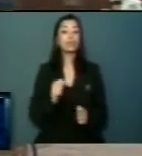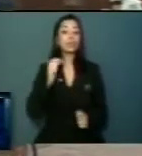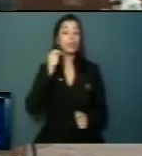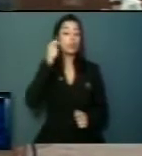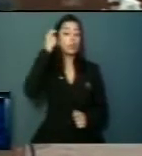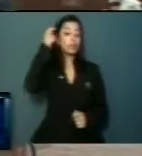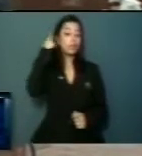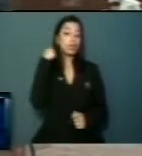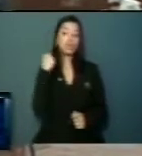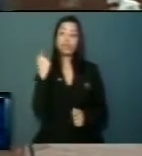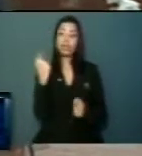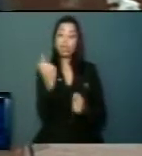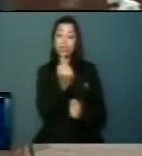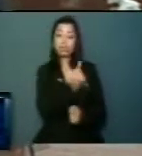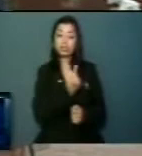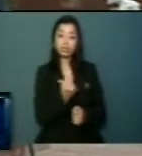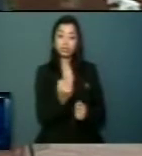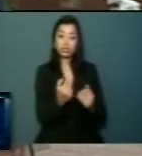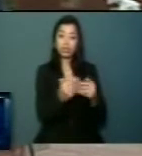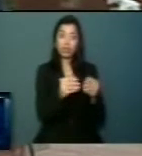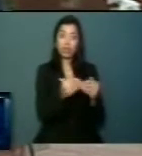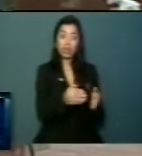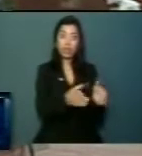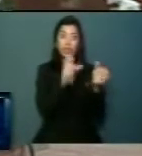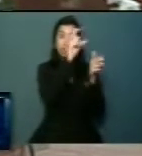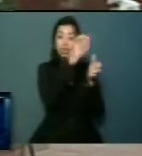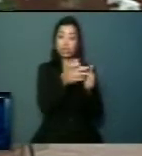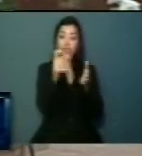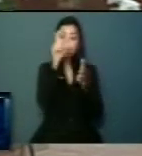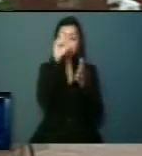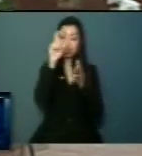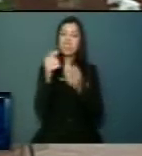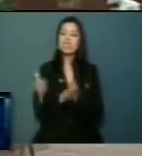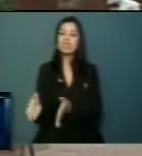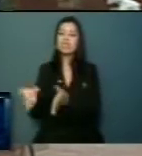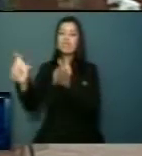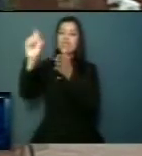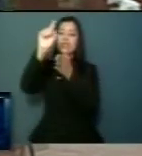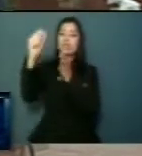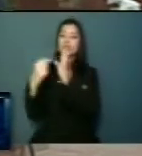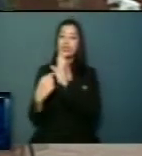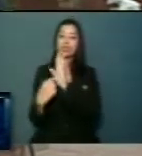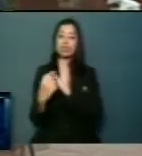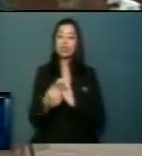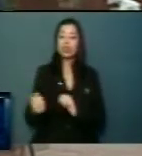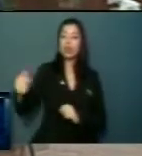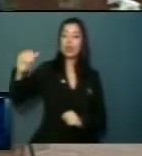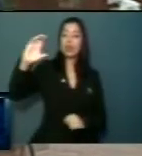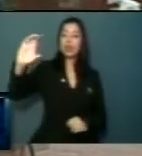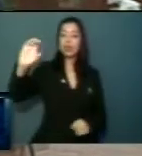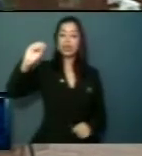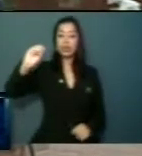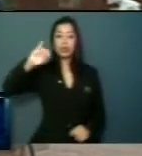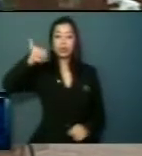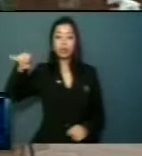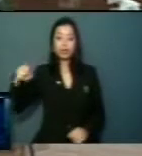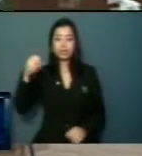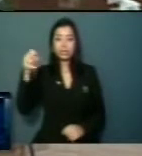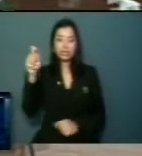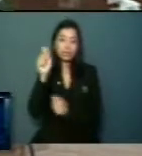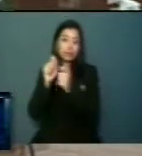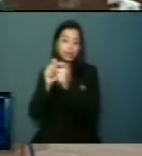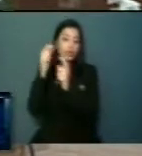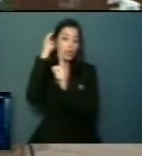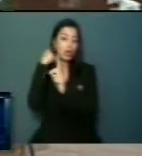señores representantes de la Honorable Corte Suprema de Justicia y muy particularmente el